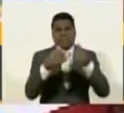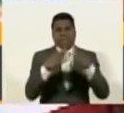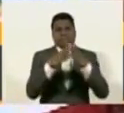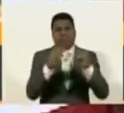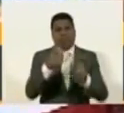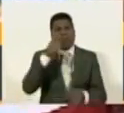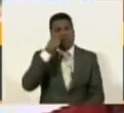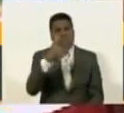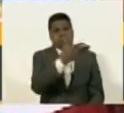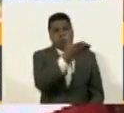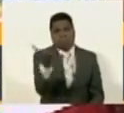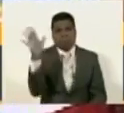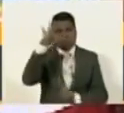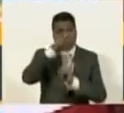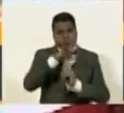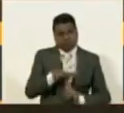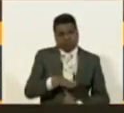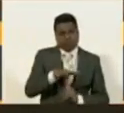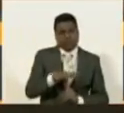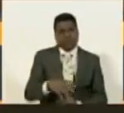a ella están sometidos.